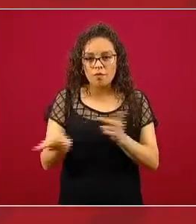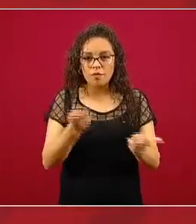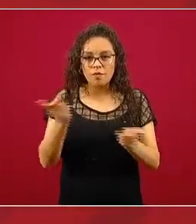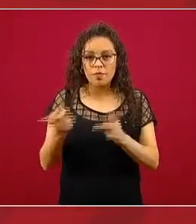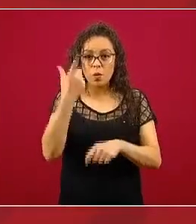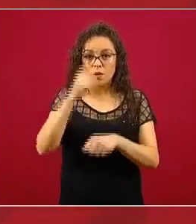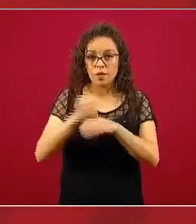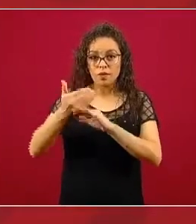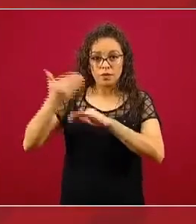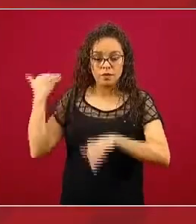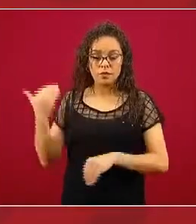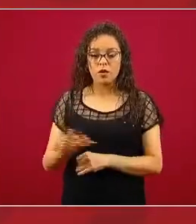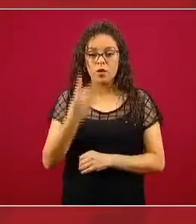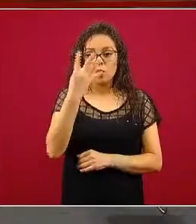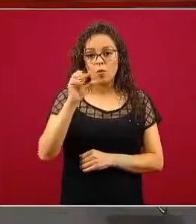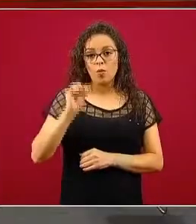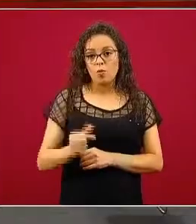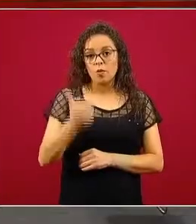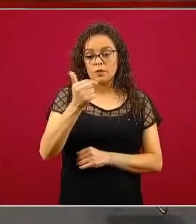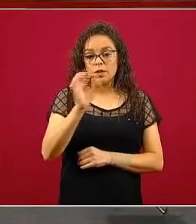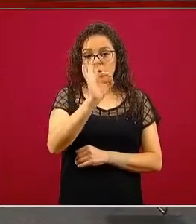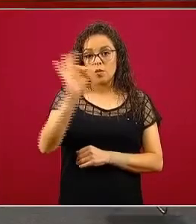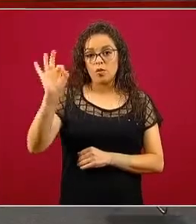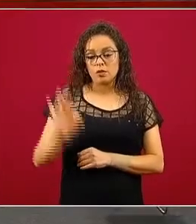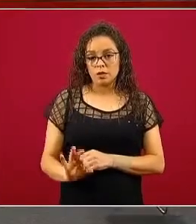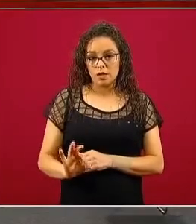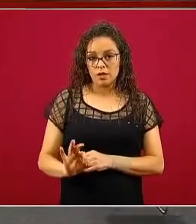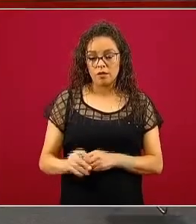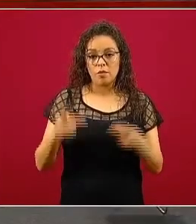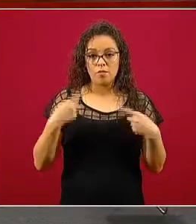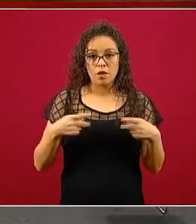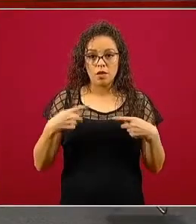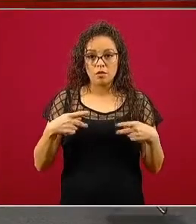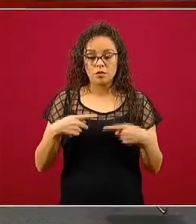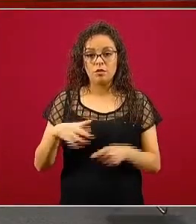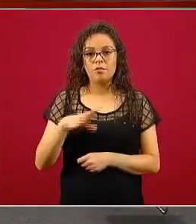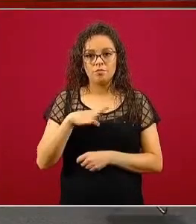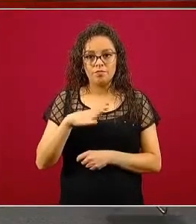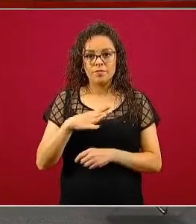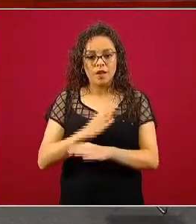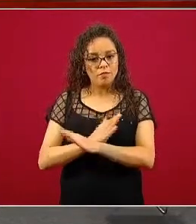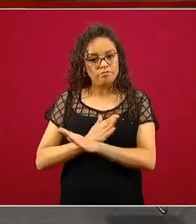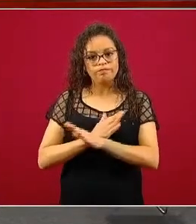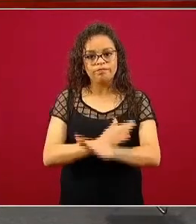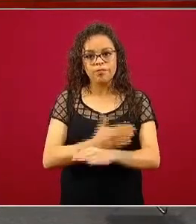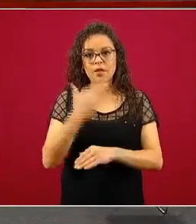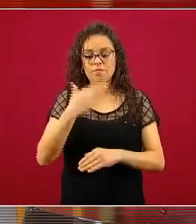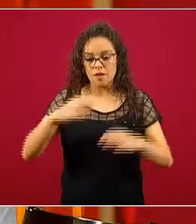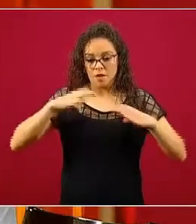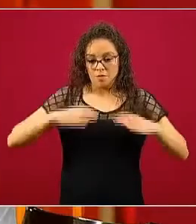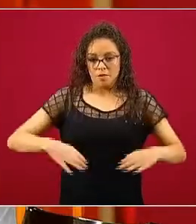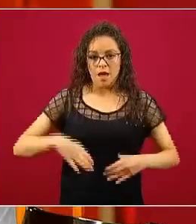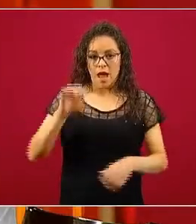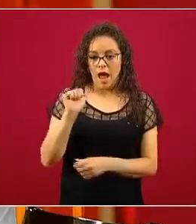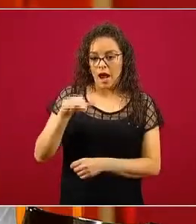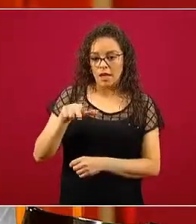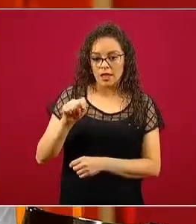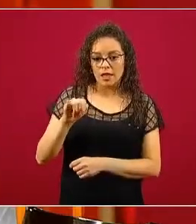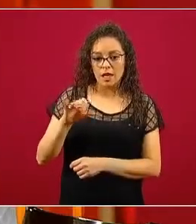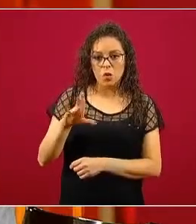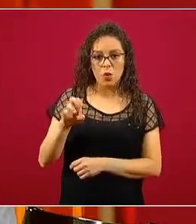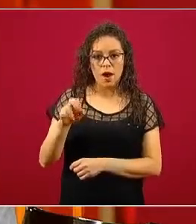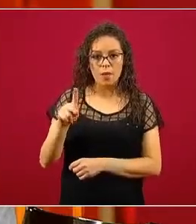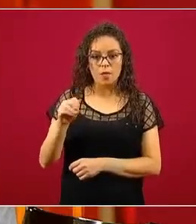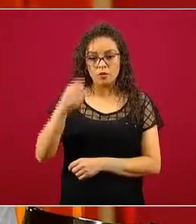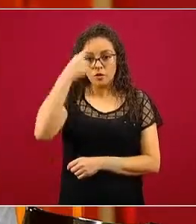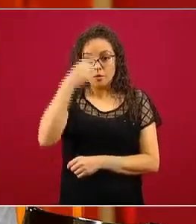un 4.7%, el porcentaje de personas que tienen anticuerpos contra el virus SARS-CoV-2.